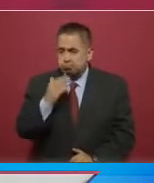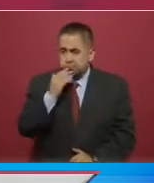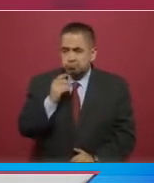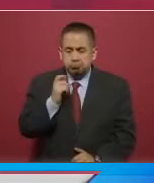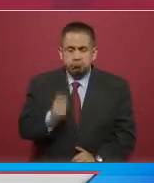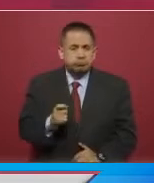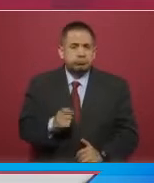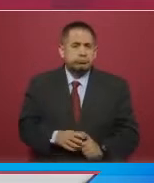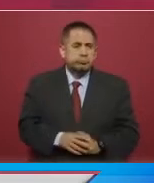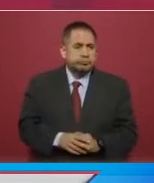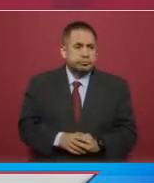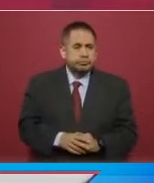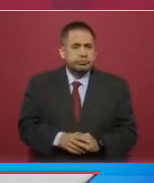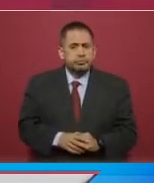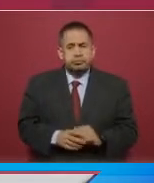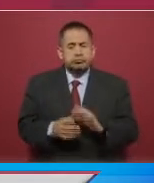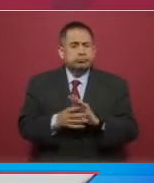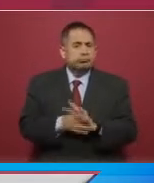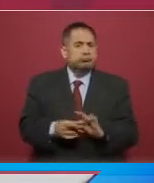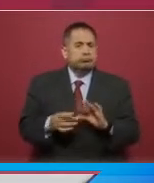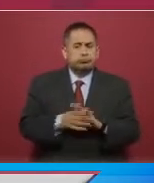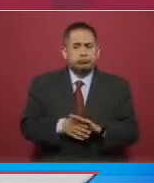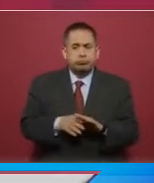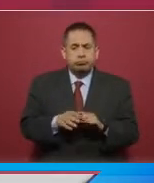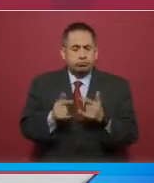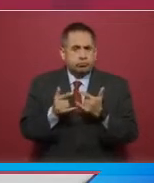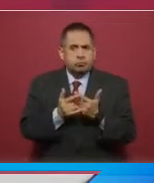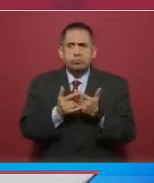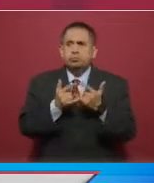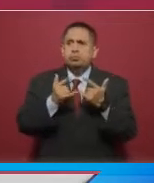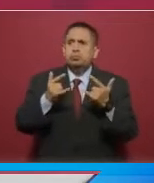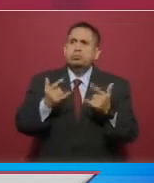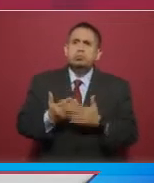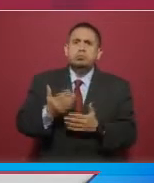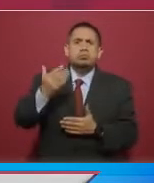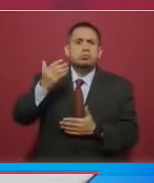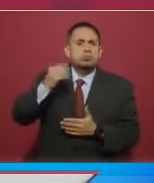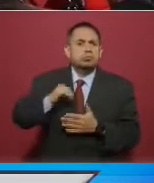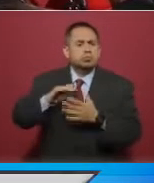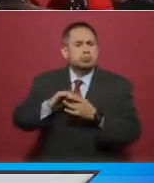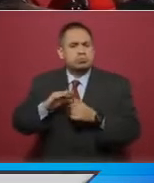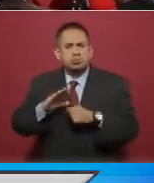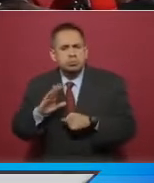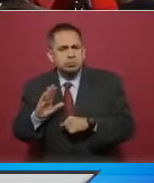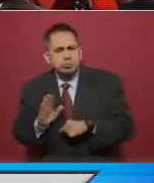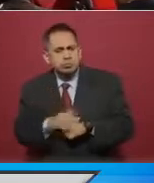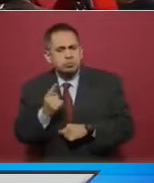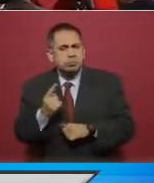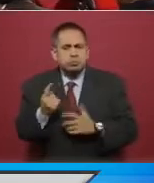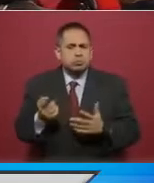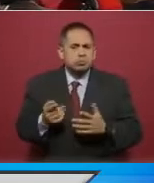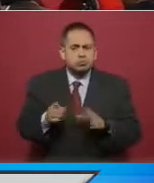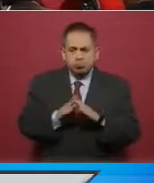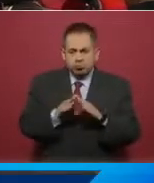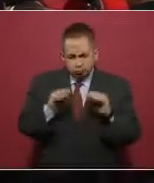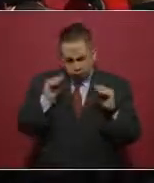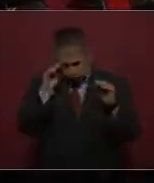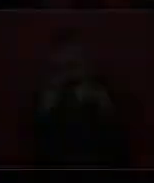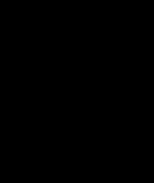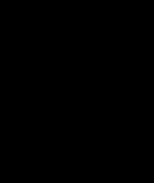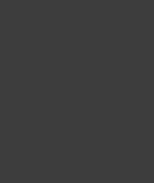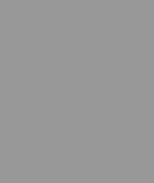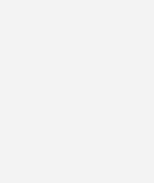los estudiantes fueron instrucciones por el presidente en turno y ejecutados por el Estado Mayor Presidencial. Este cuerpo ha sido desmantelado.